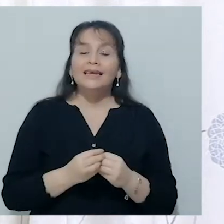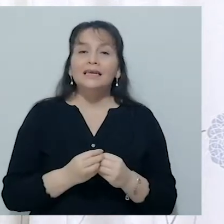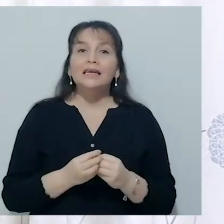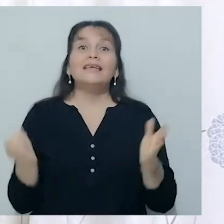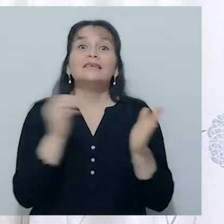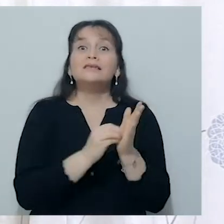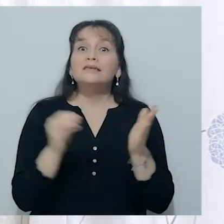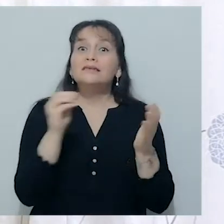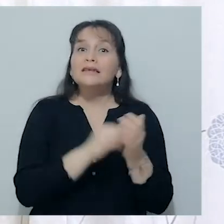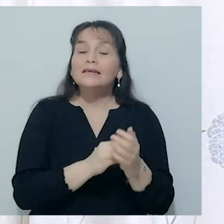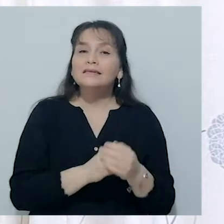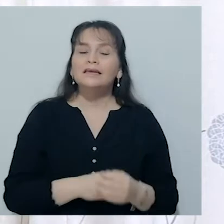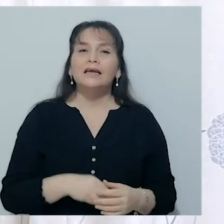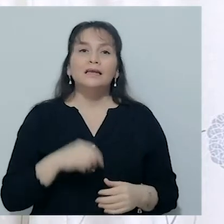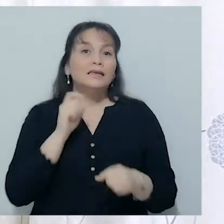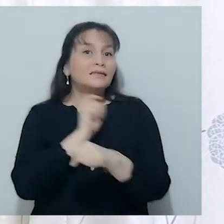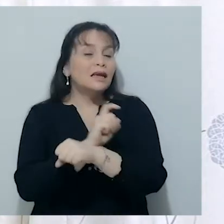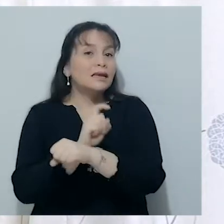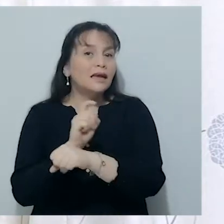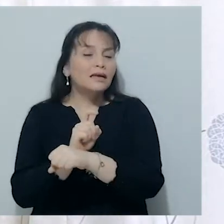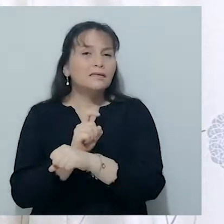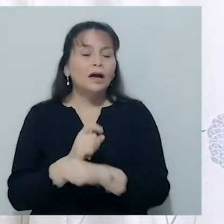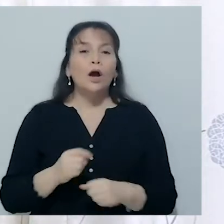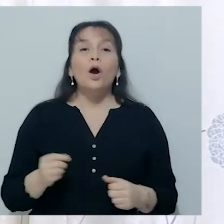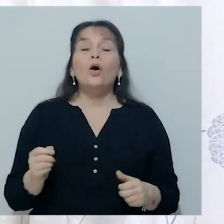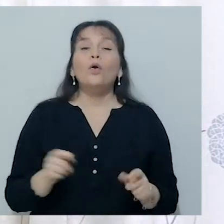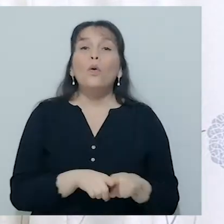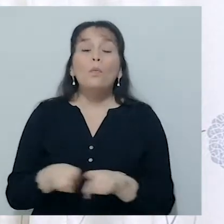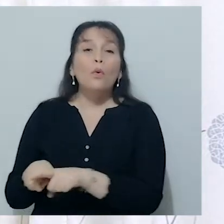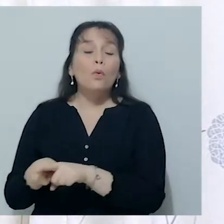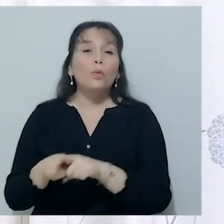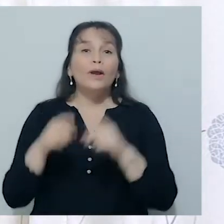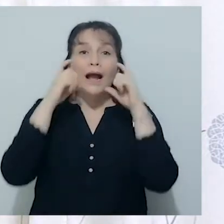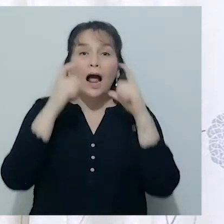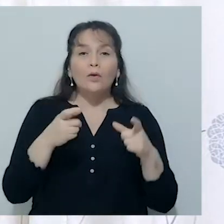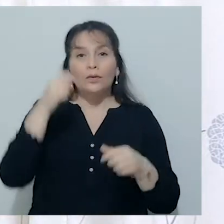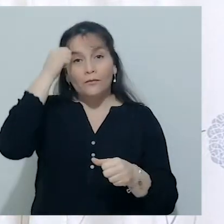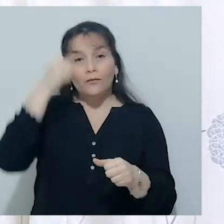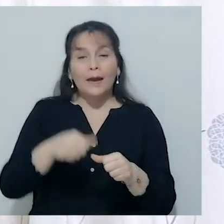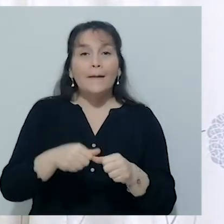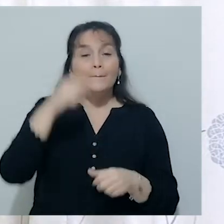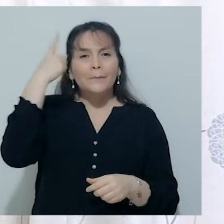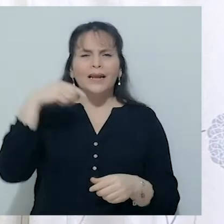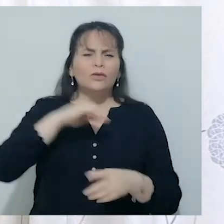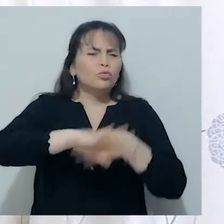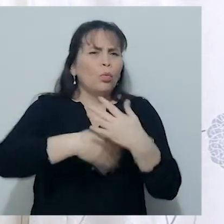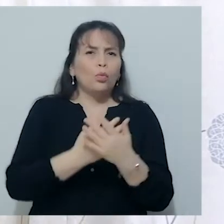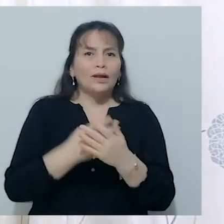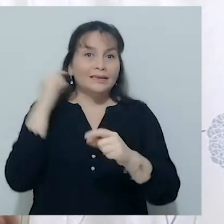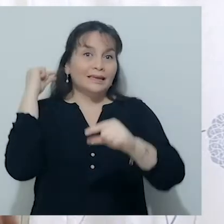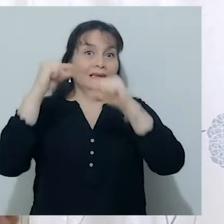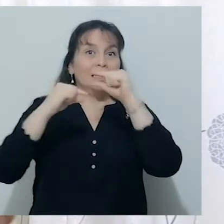en la insistencia en su enseñanza e instrucción como un legado de fe para las generaciones presentes